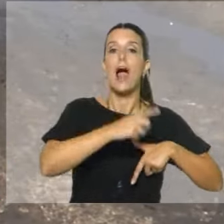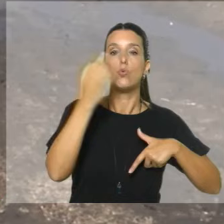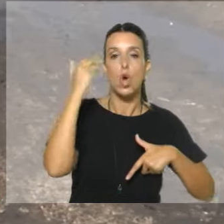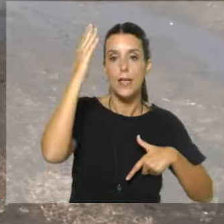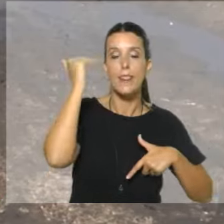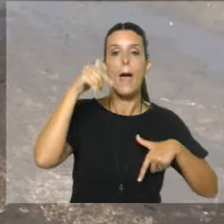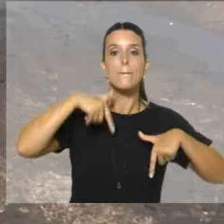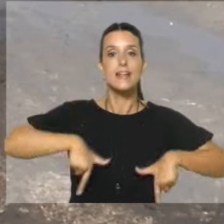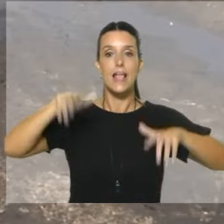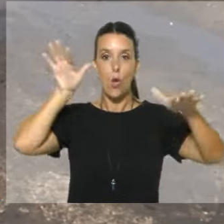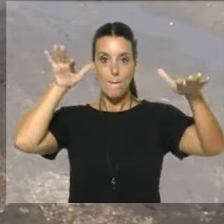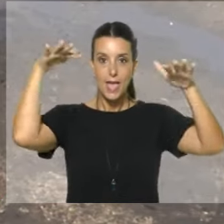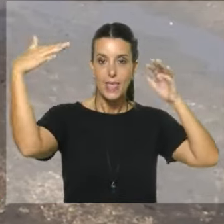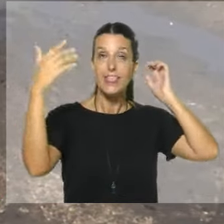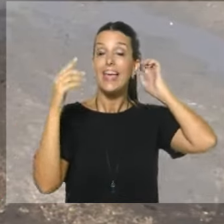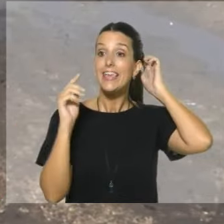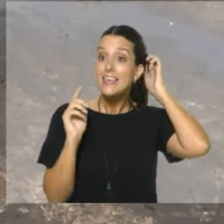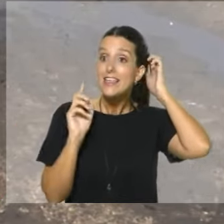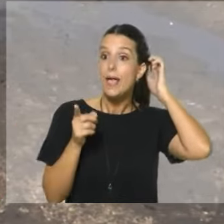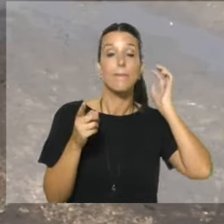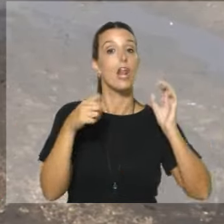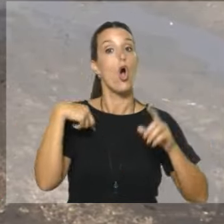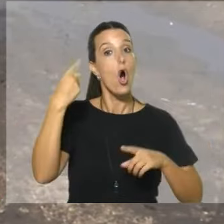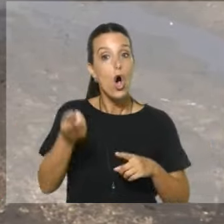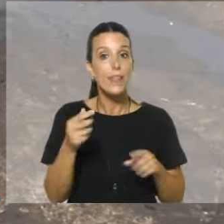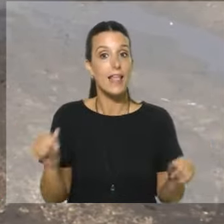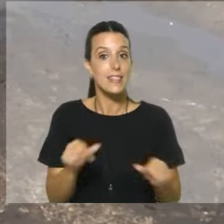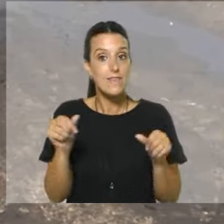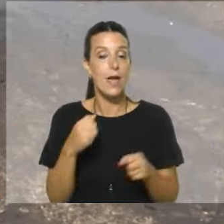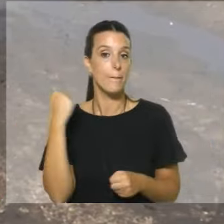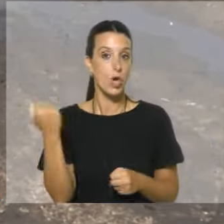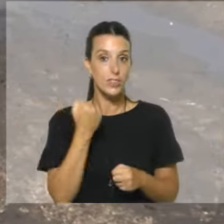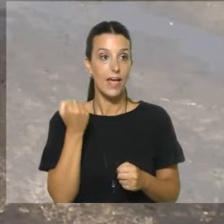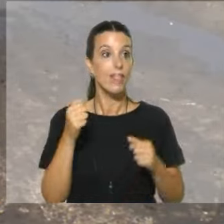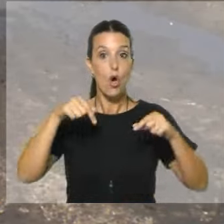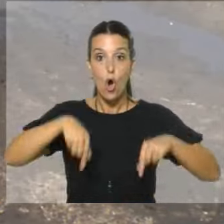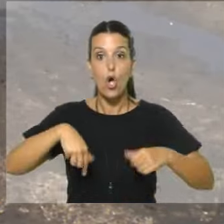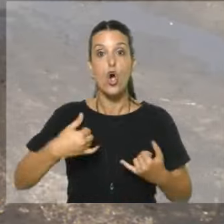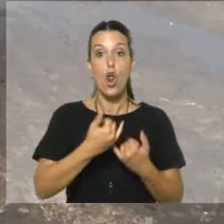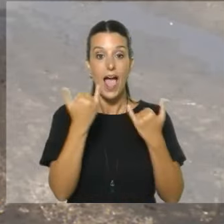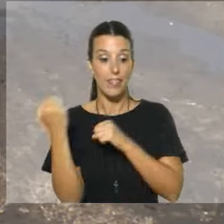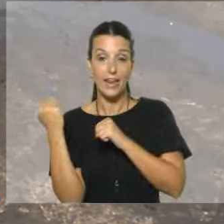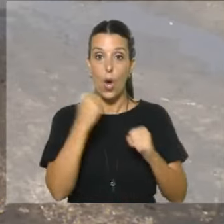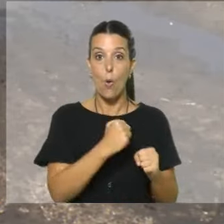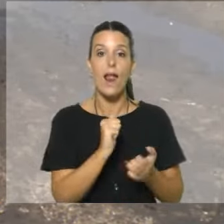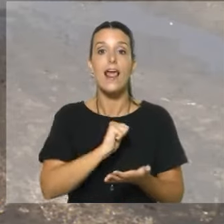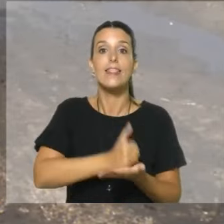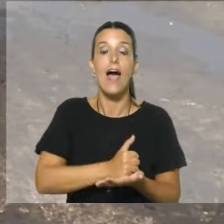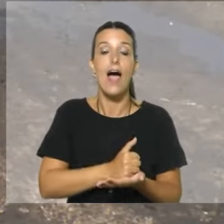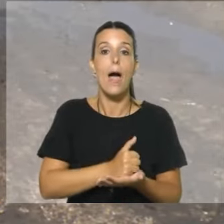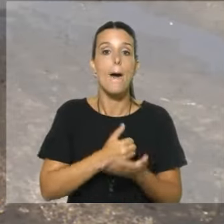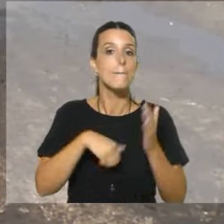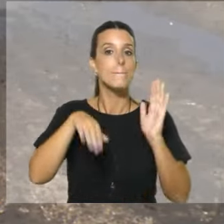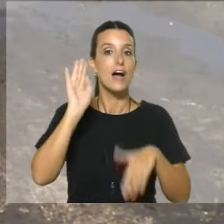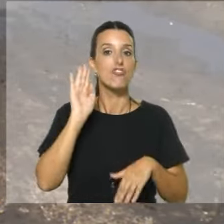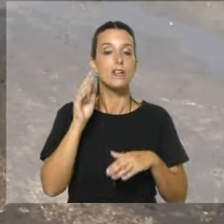de Ambiente y también otra de las actividades destacadas para hoy en esta jornada inaugural es la presencia de la mayoría